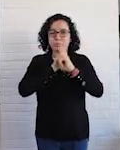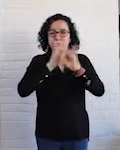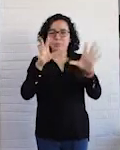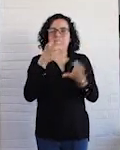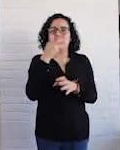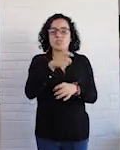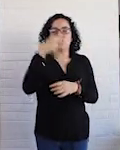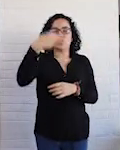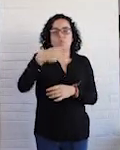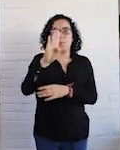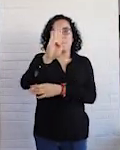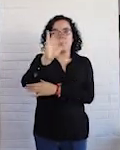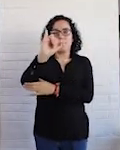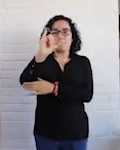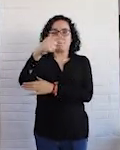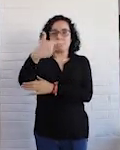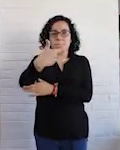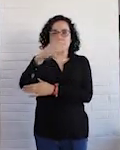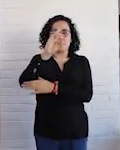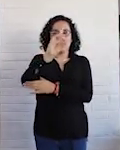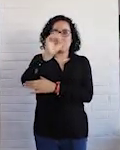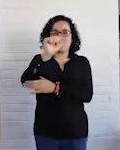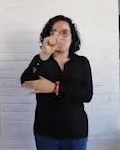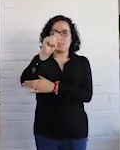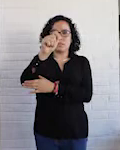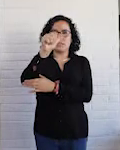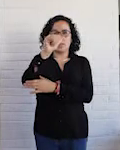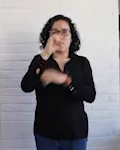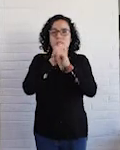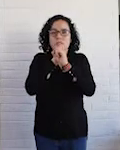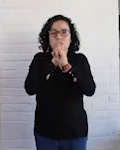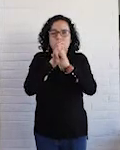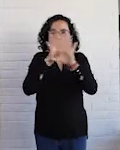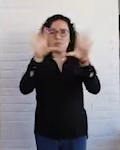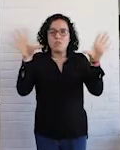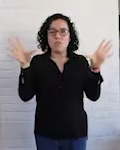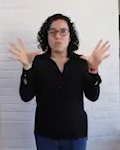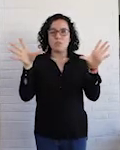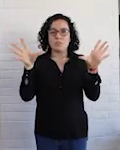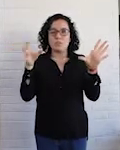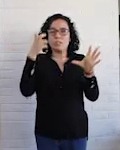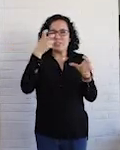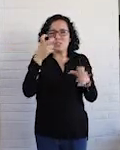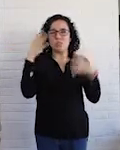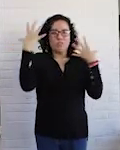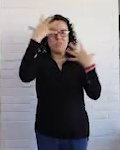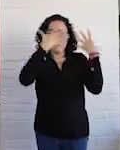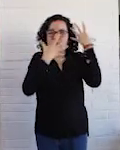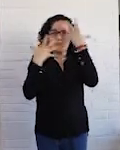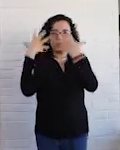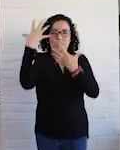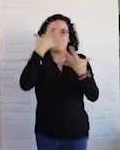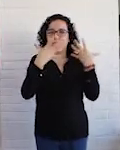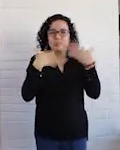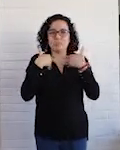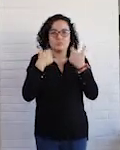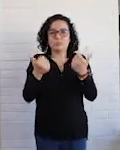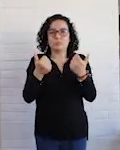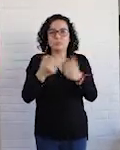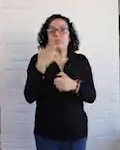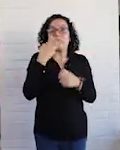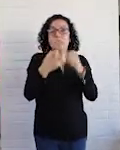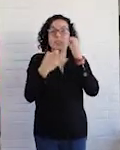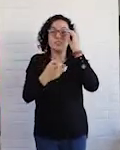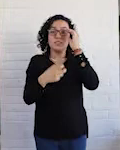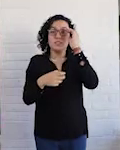Data. Esta cantidad de información que estamos generando todos, llamado Big Data, es tan confusa que necesita algo que se llama